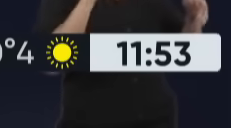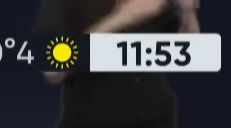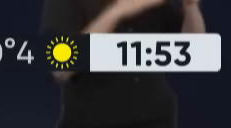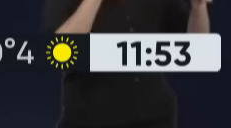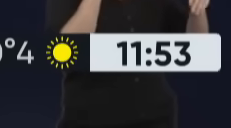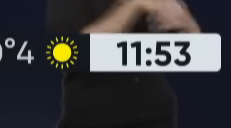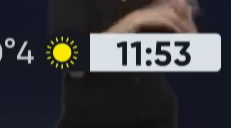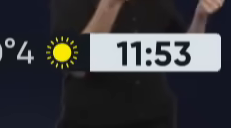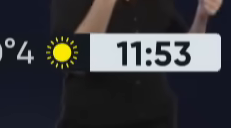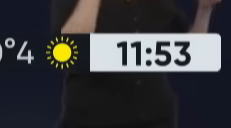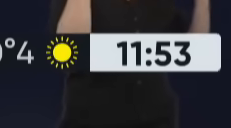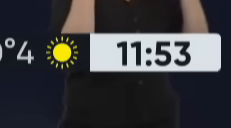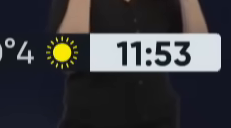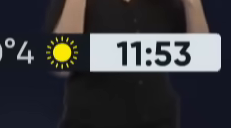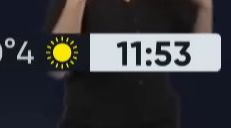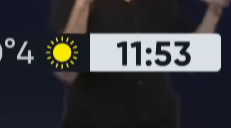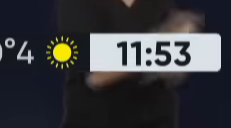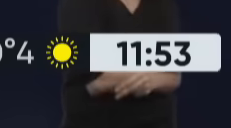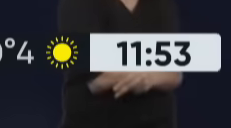no sé, sufrido algún tipo de